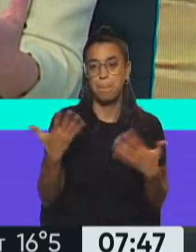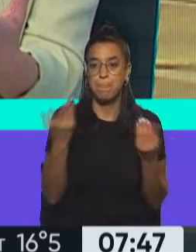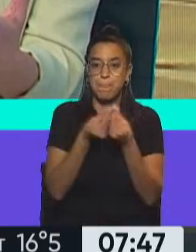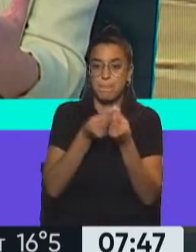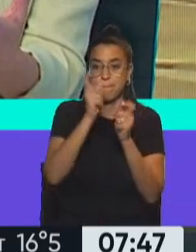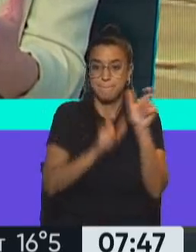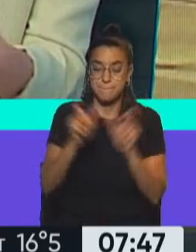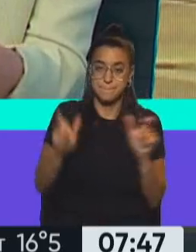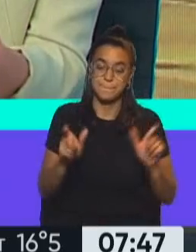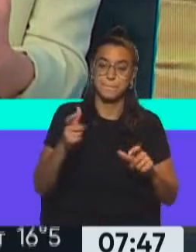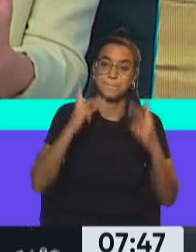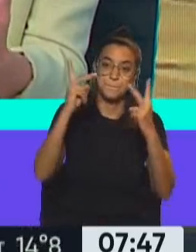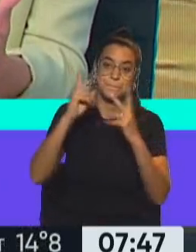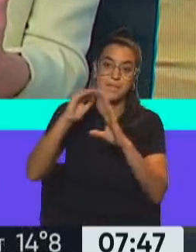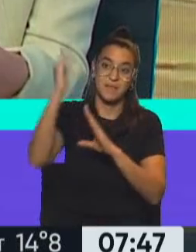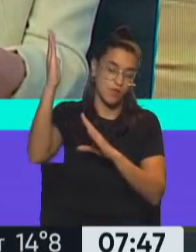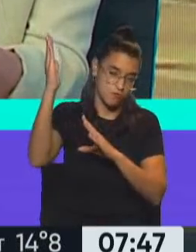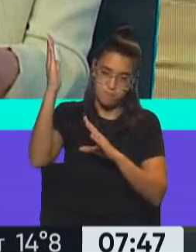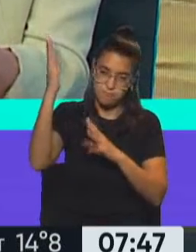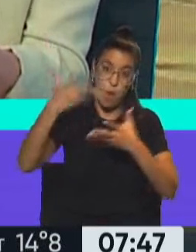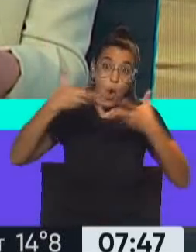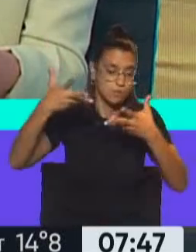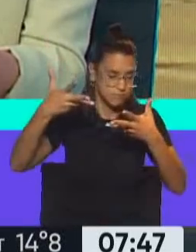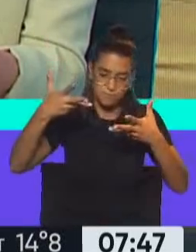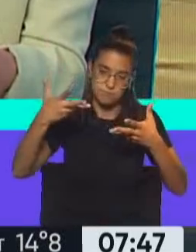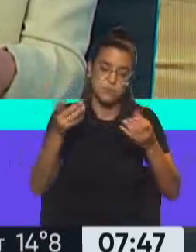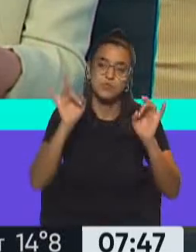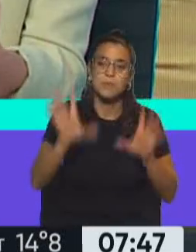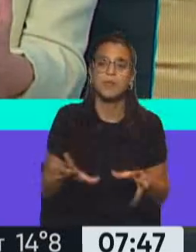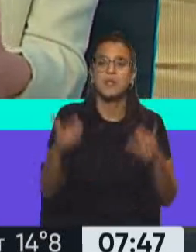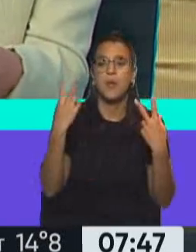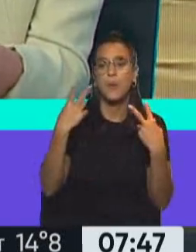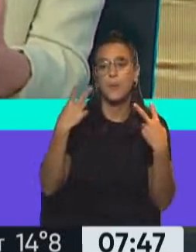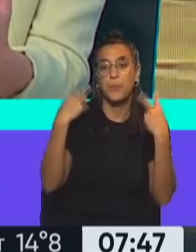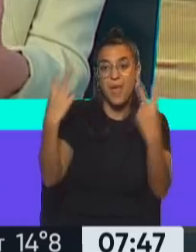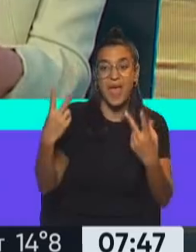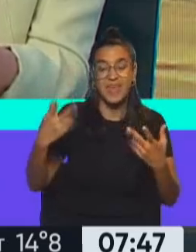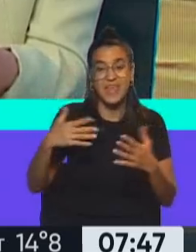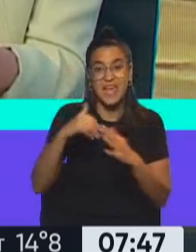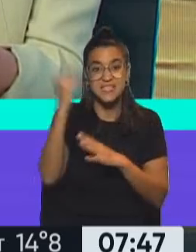de la población no es solamente viaje de turismo